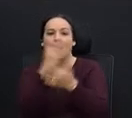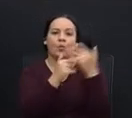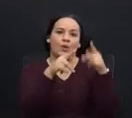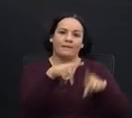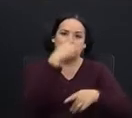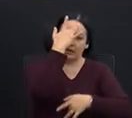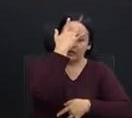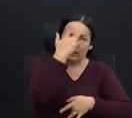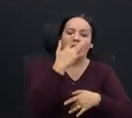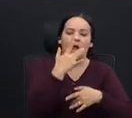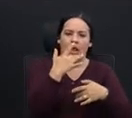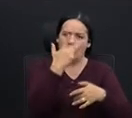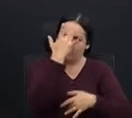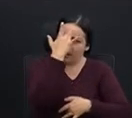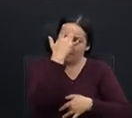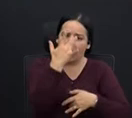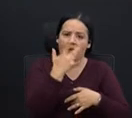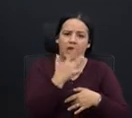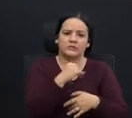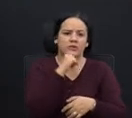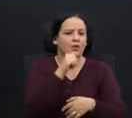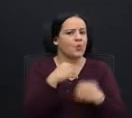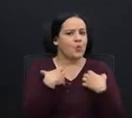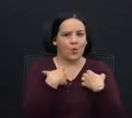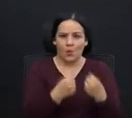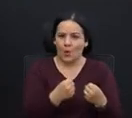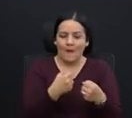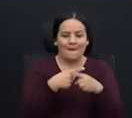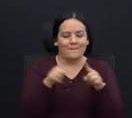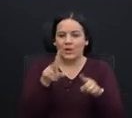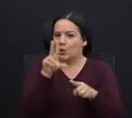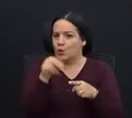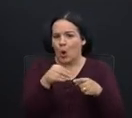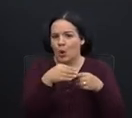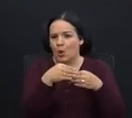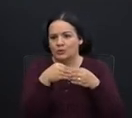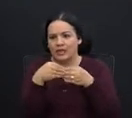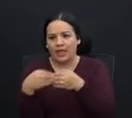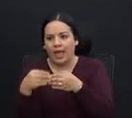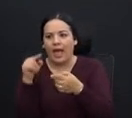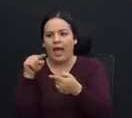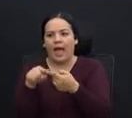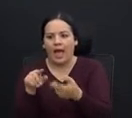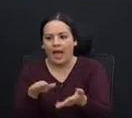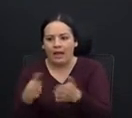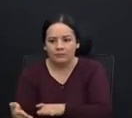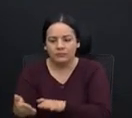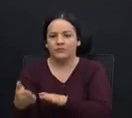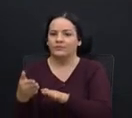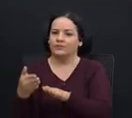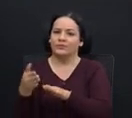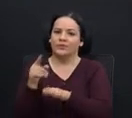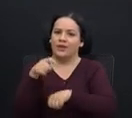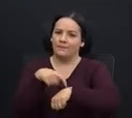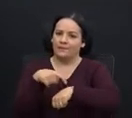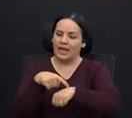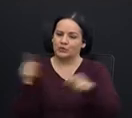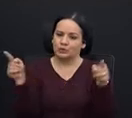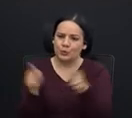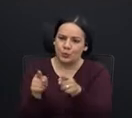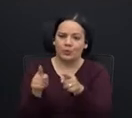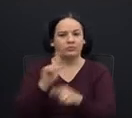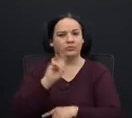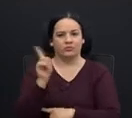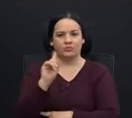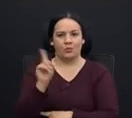enfermedades incurables, pero que no los conducen a la muerte en plazos breves y en consecuencia no